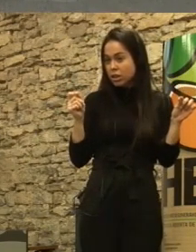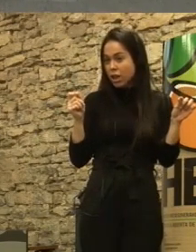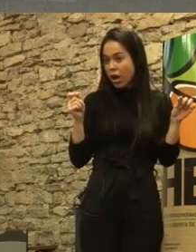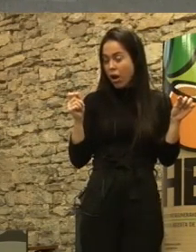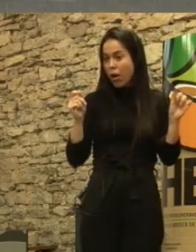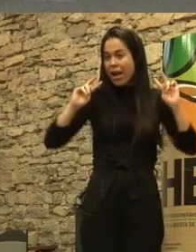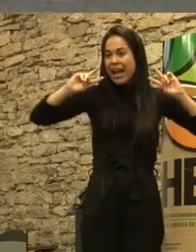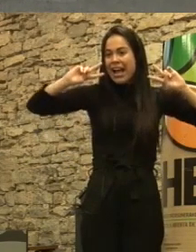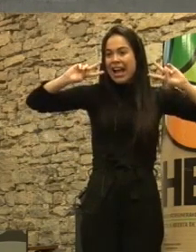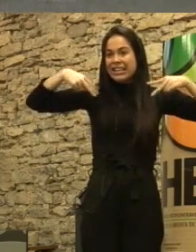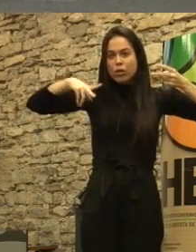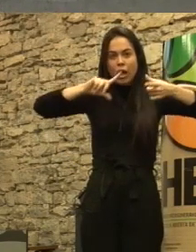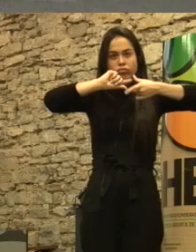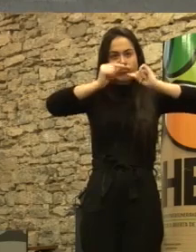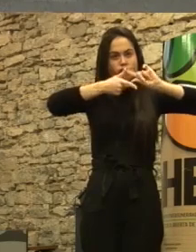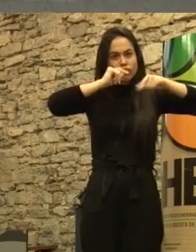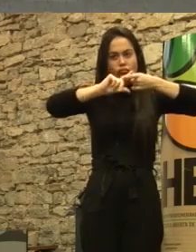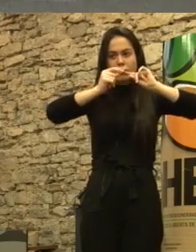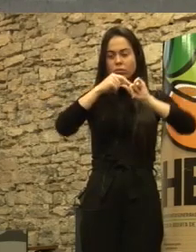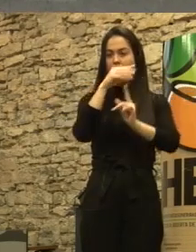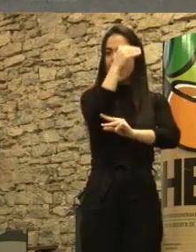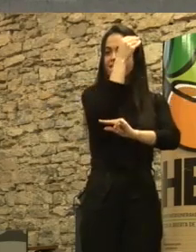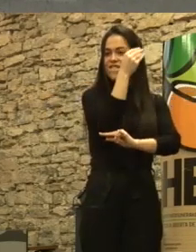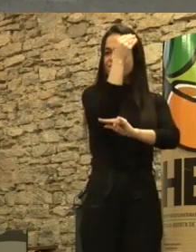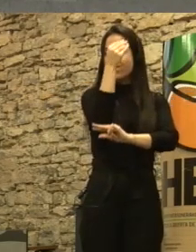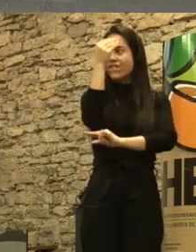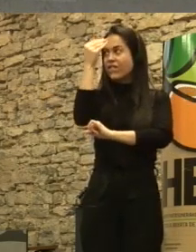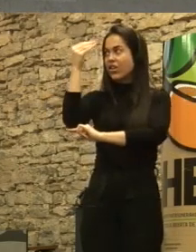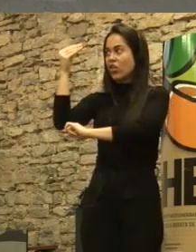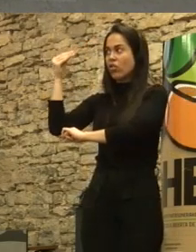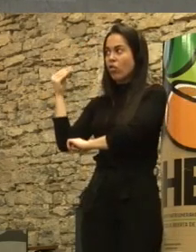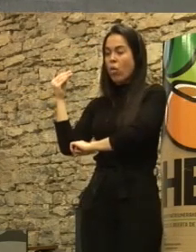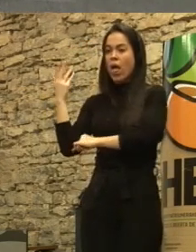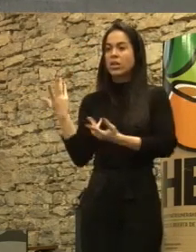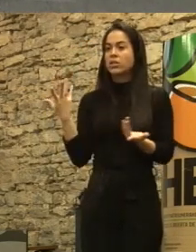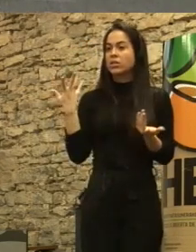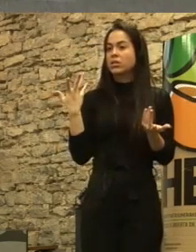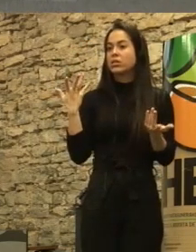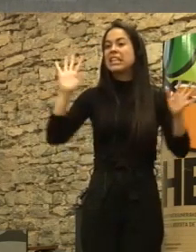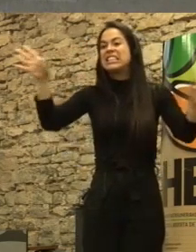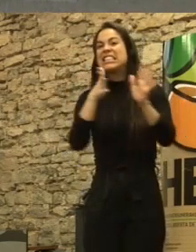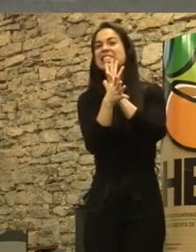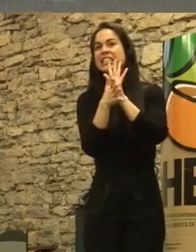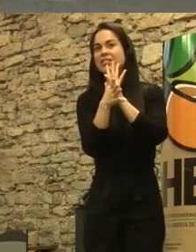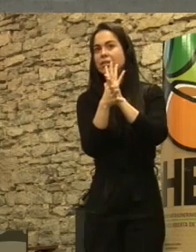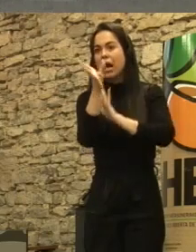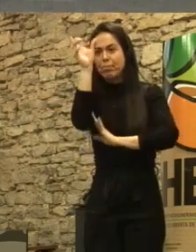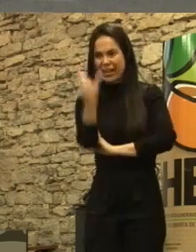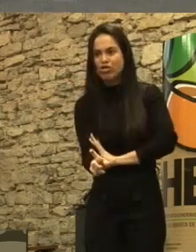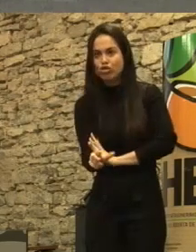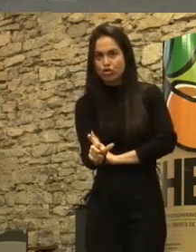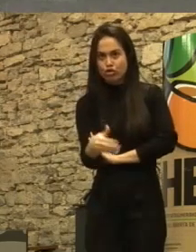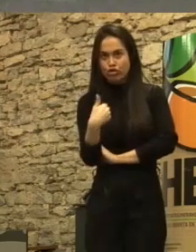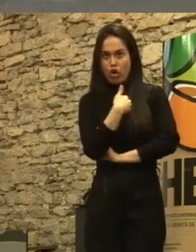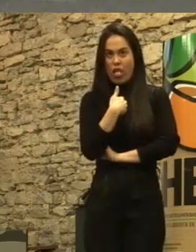grandes restaurantes de varias estrellas Michelin, que tenían una especie de figura, se llamaban los stagers, que eran como una especie de becarios o personas que estaban aprendiendo, pero estaban en una condición